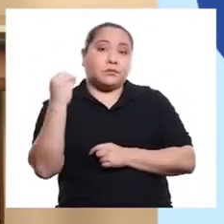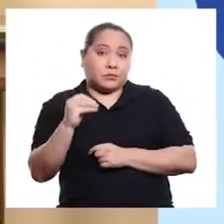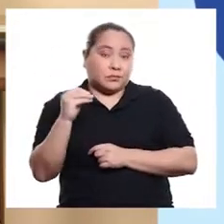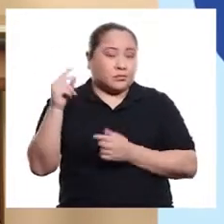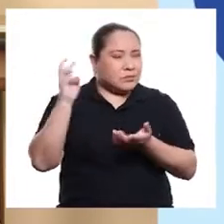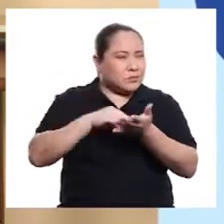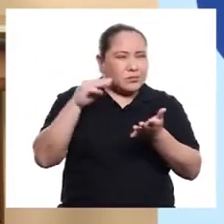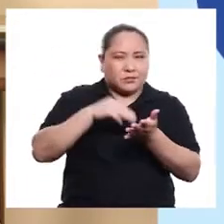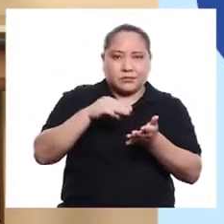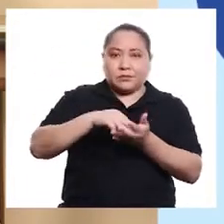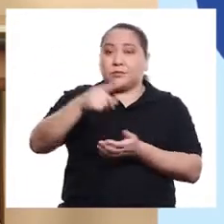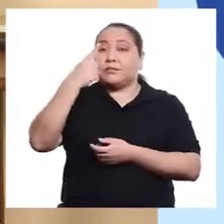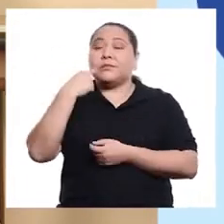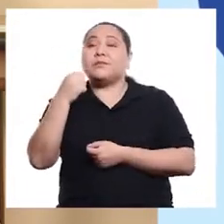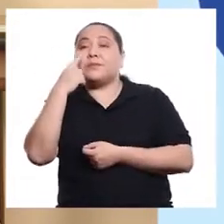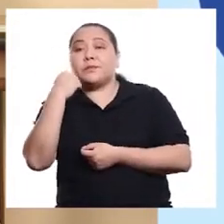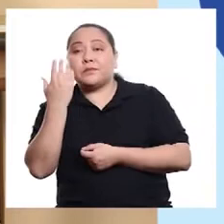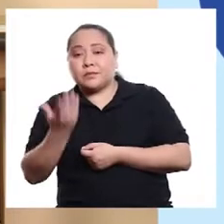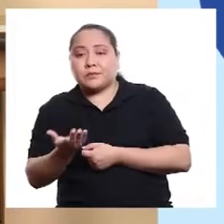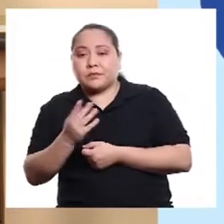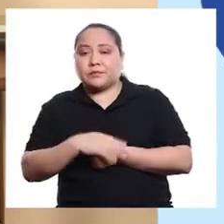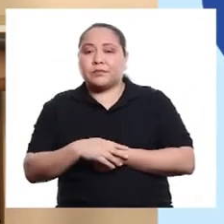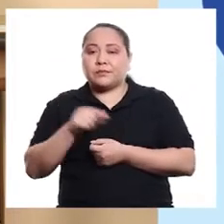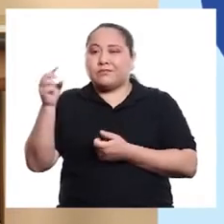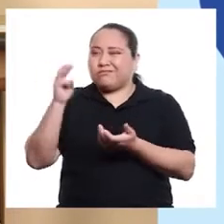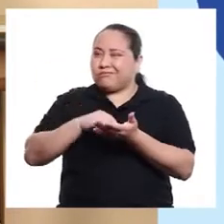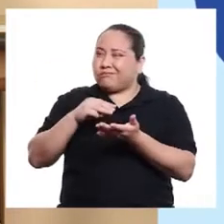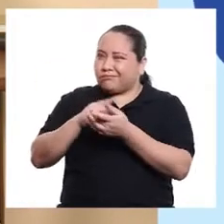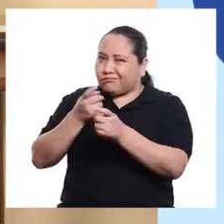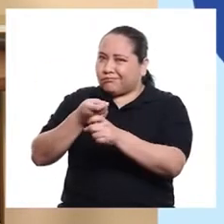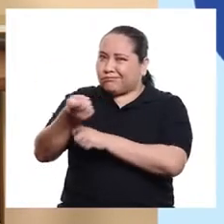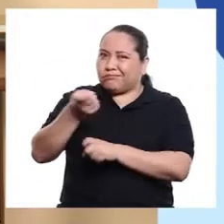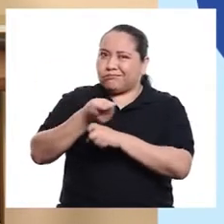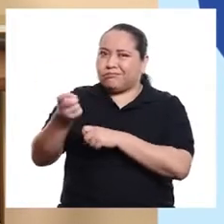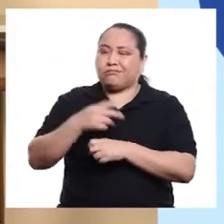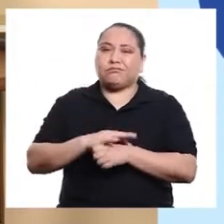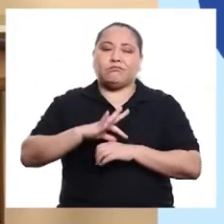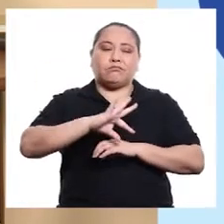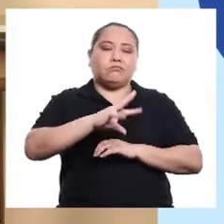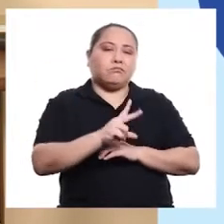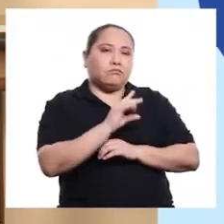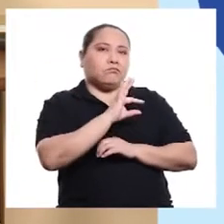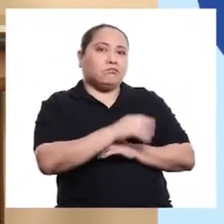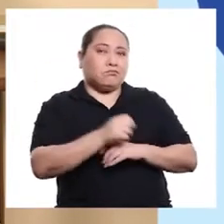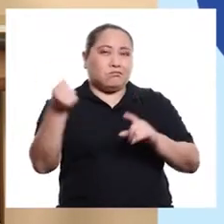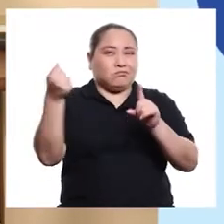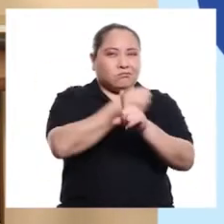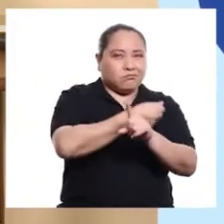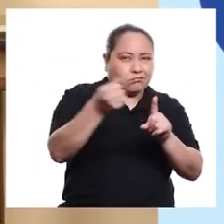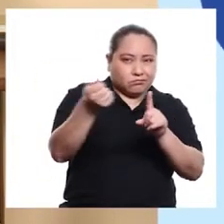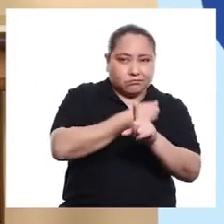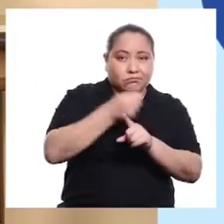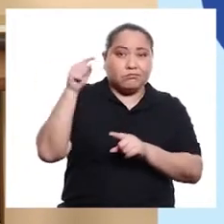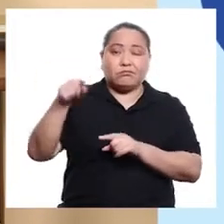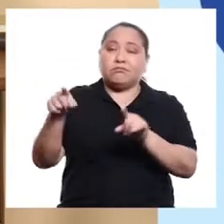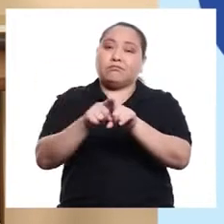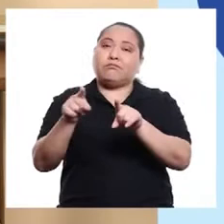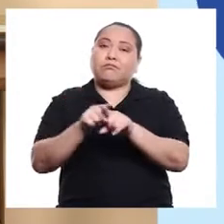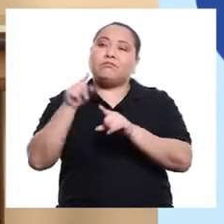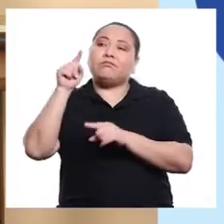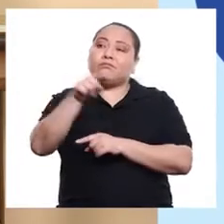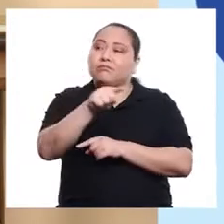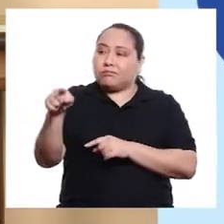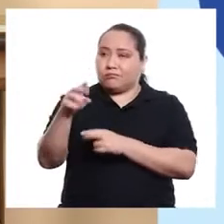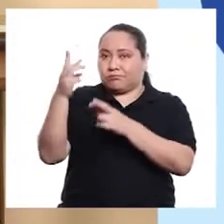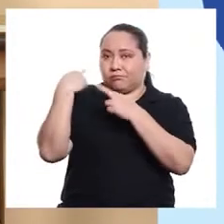los jóvenes, principalmente los varones, son los más afectados por la criminalidad y la violencia, y a la